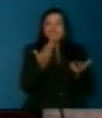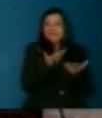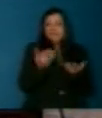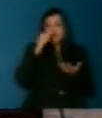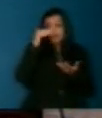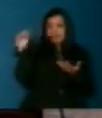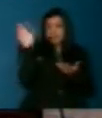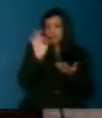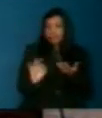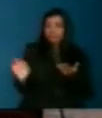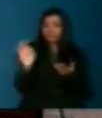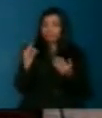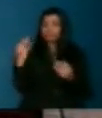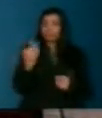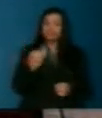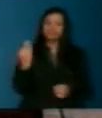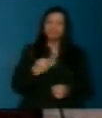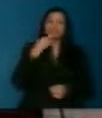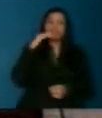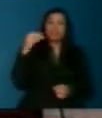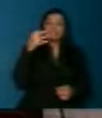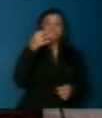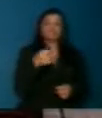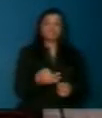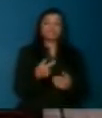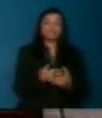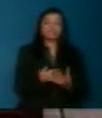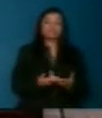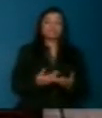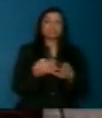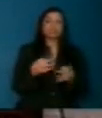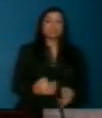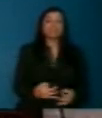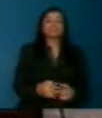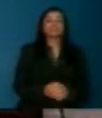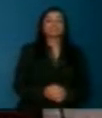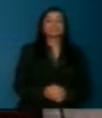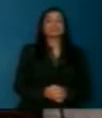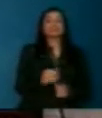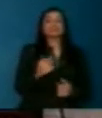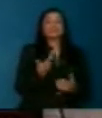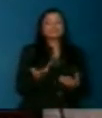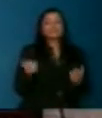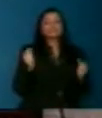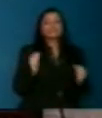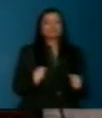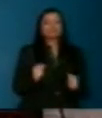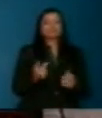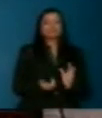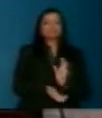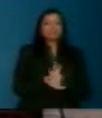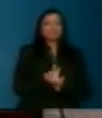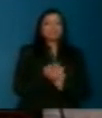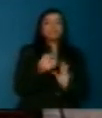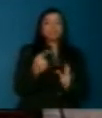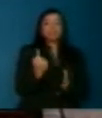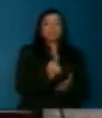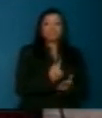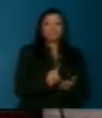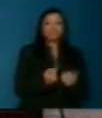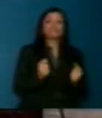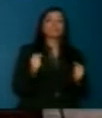estados nacionales legítimos y de derecho, y en lo que se pueda medir el desarrollo humano